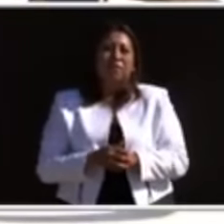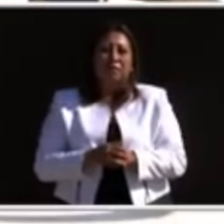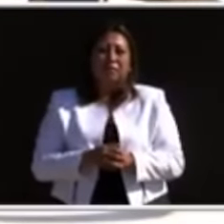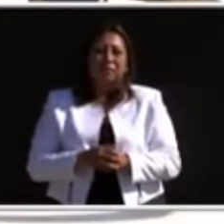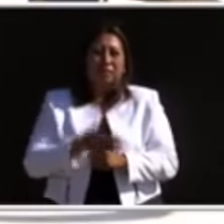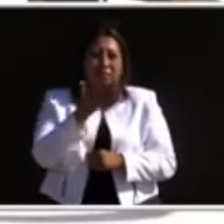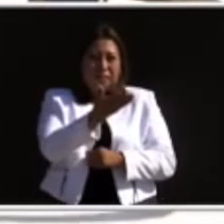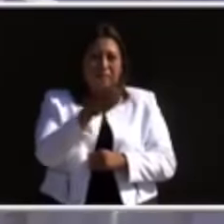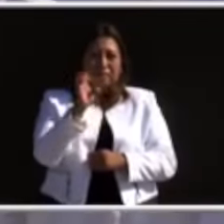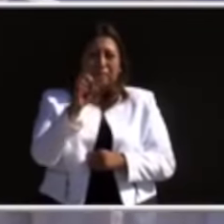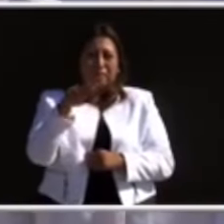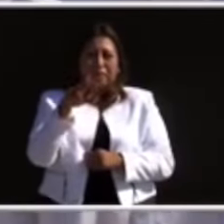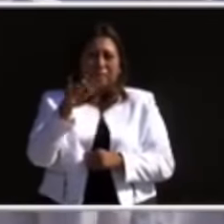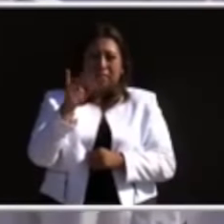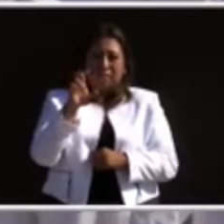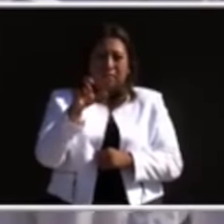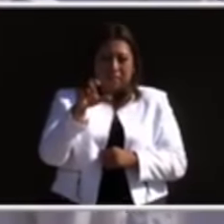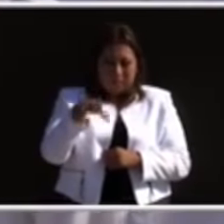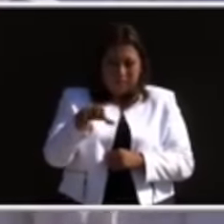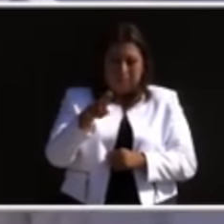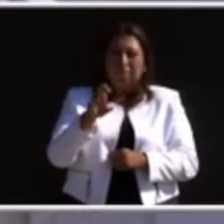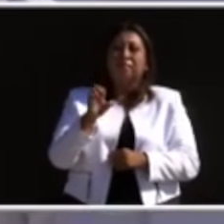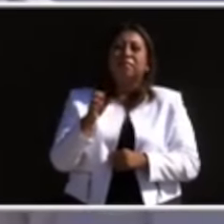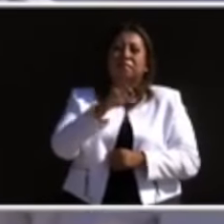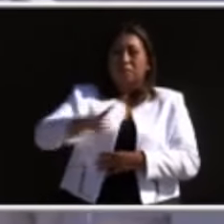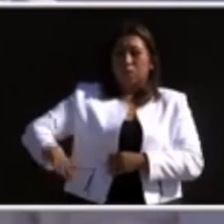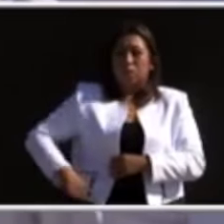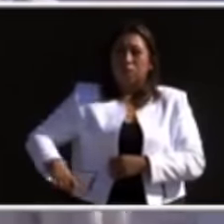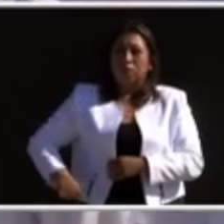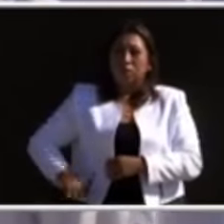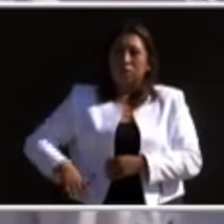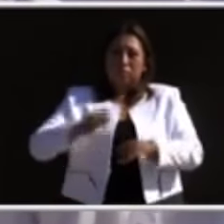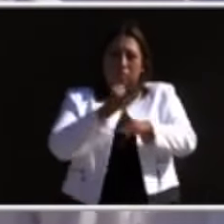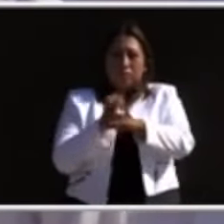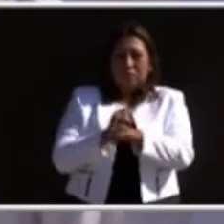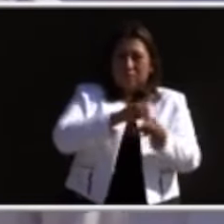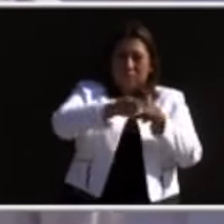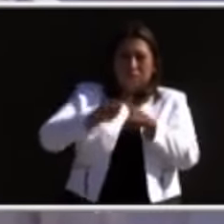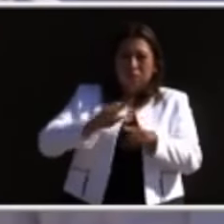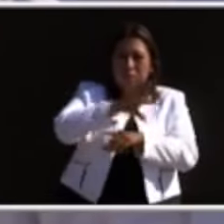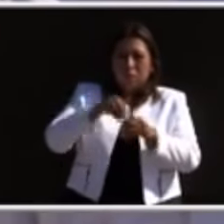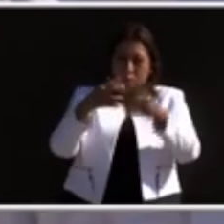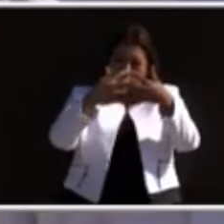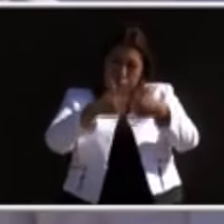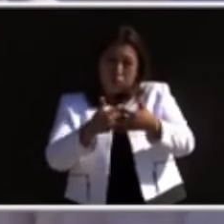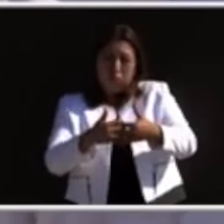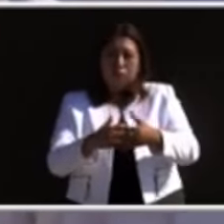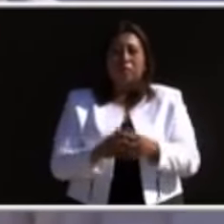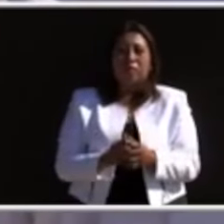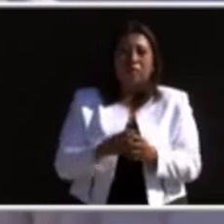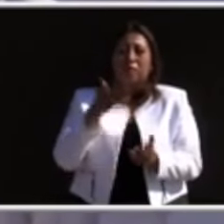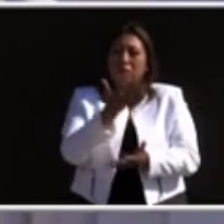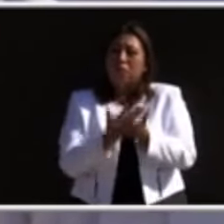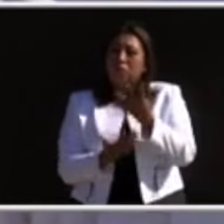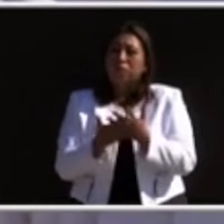Enrique es licenciado en Administración de Empresas por la Universidad Veracruzana y cuenta con una